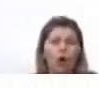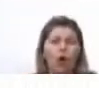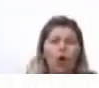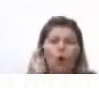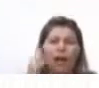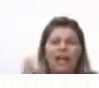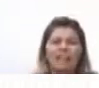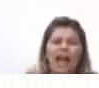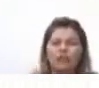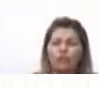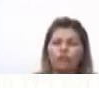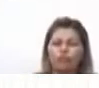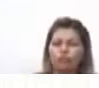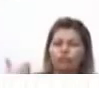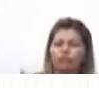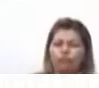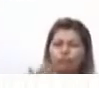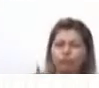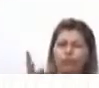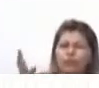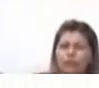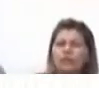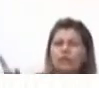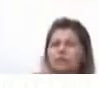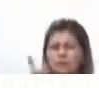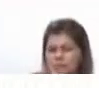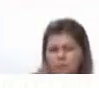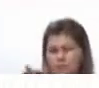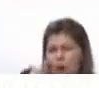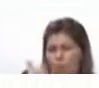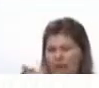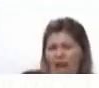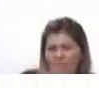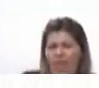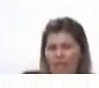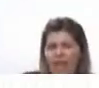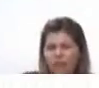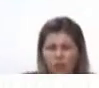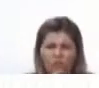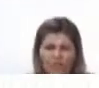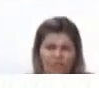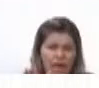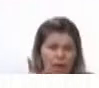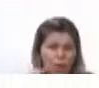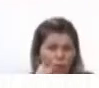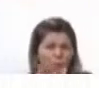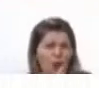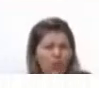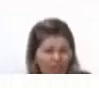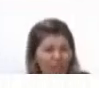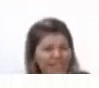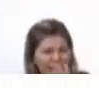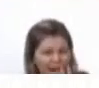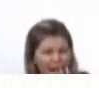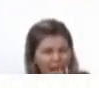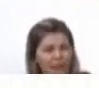justicialistas Sergio Uñac y la senadora Celeste Jiménez votaron en contra,